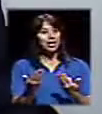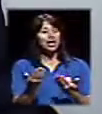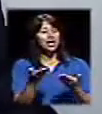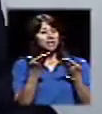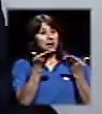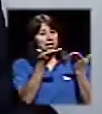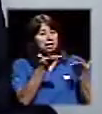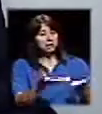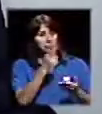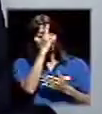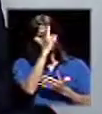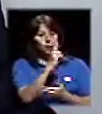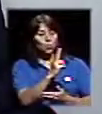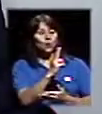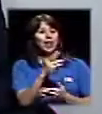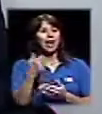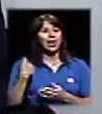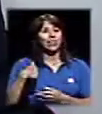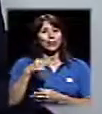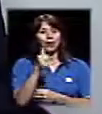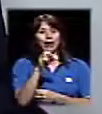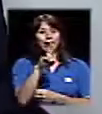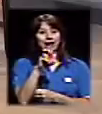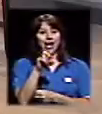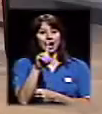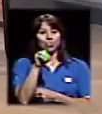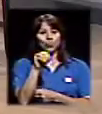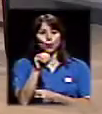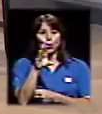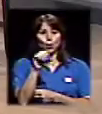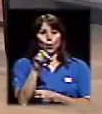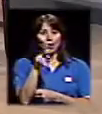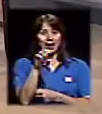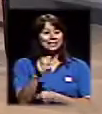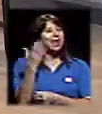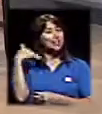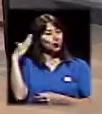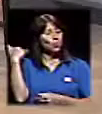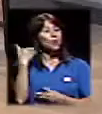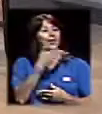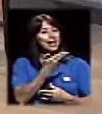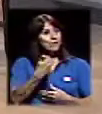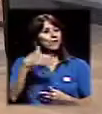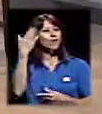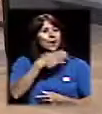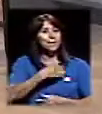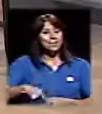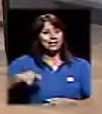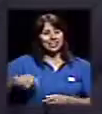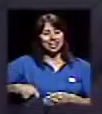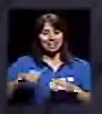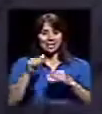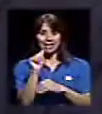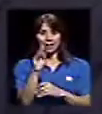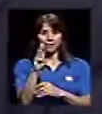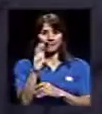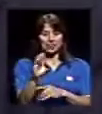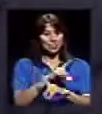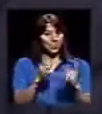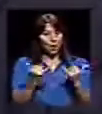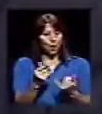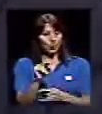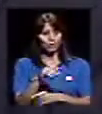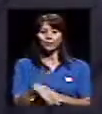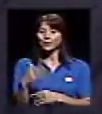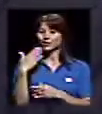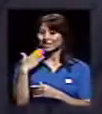tenemos el privilegio de tener con nosotros a Gerardo Corrales, quien en el pasado fue presidente de ABC y no lo es ahora.